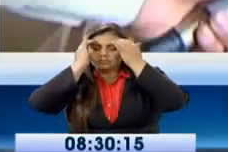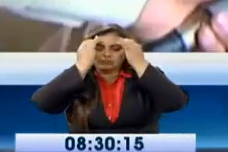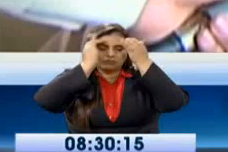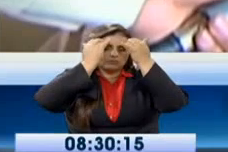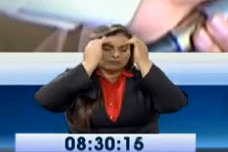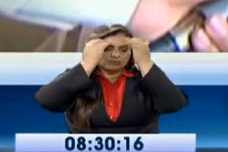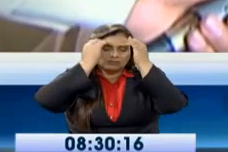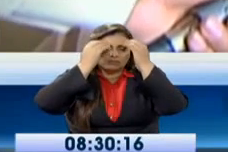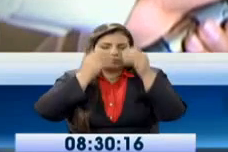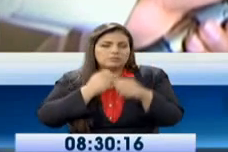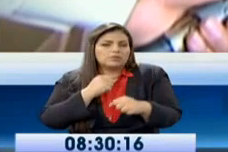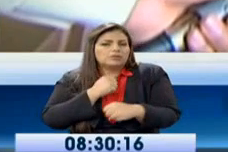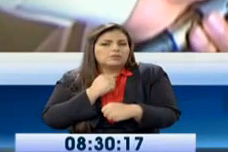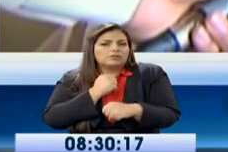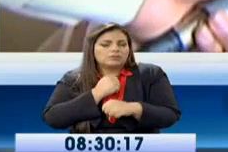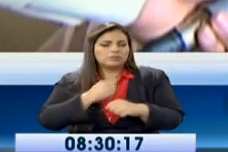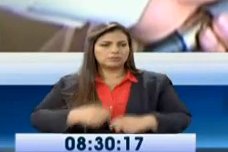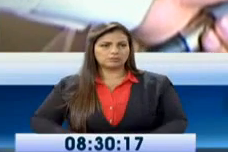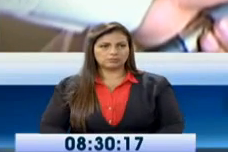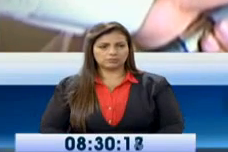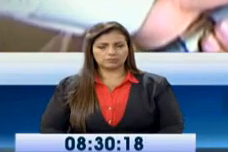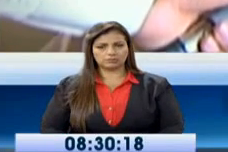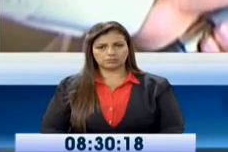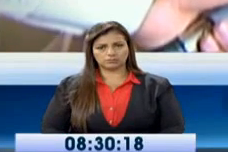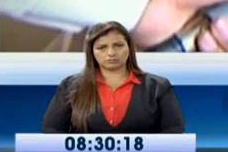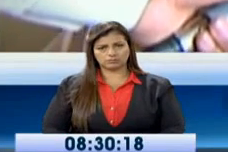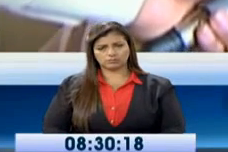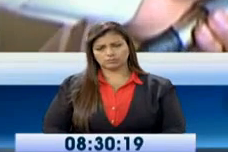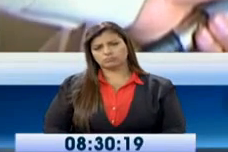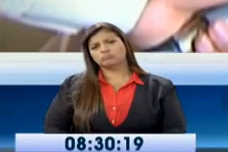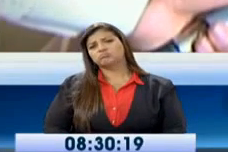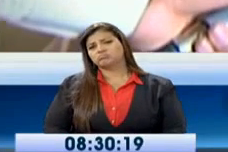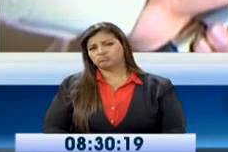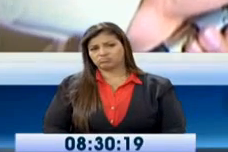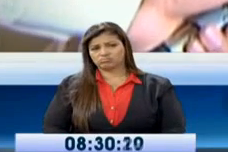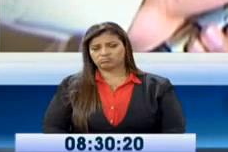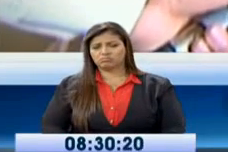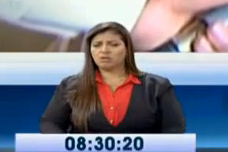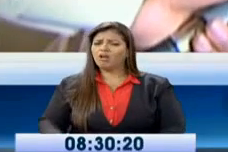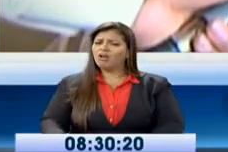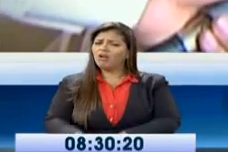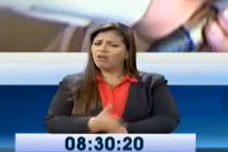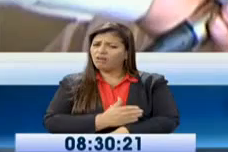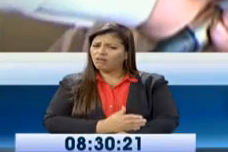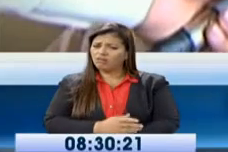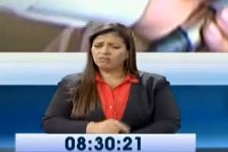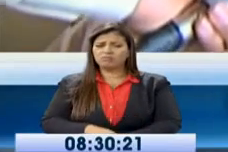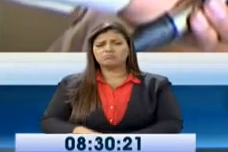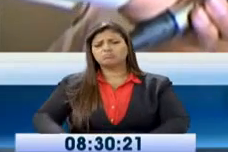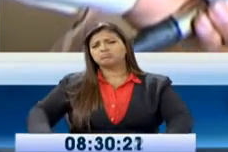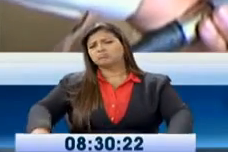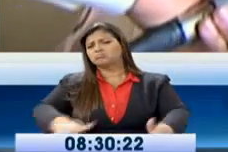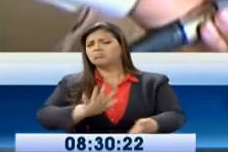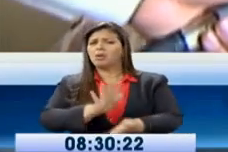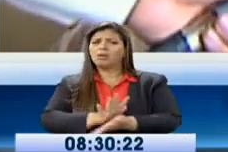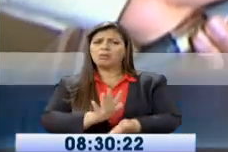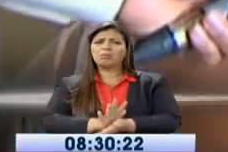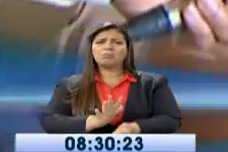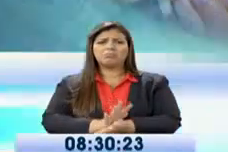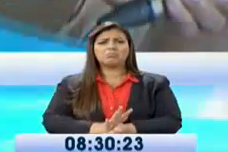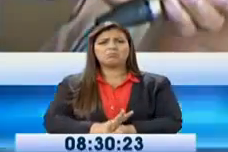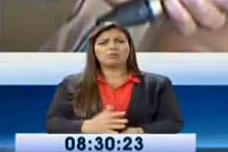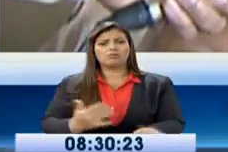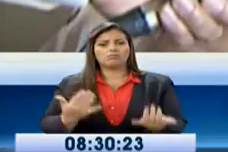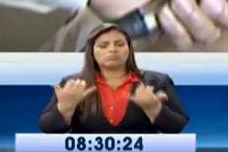contra. Entonces ya nosotros ya decíamos, ah, esto se está haciendo malo. Pero sí, esta parte es oscura. No hay mucho alumbramiento